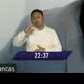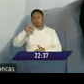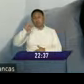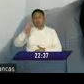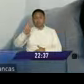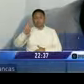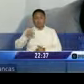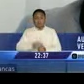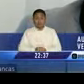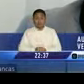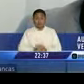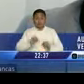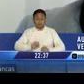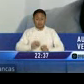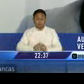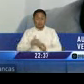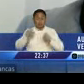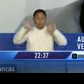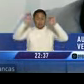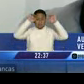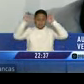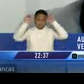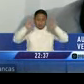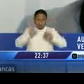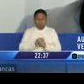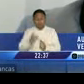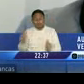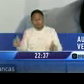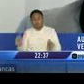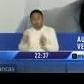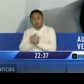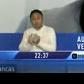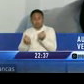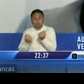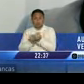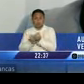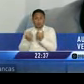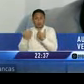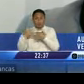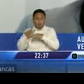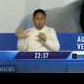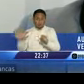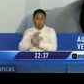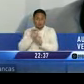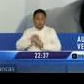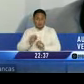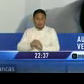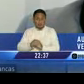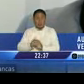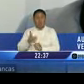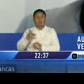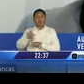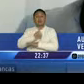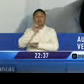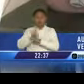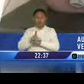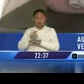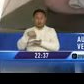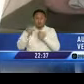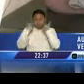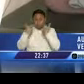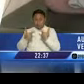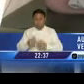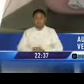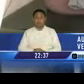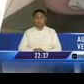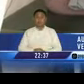En ese caso, la estrategia tiene que ser complementaria, integral y directamente dirigida por el personal sanitario.